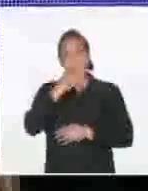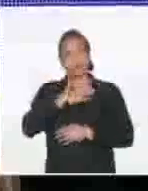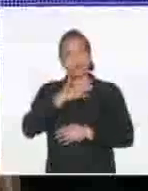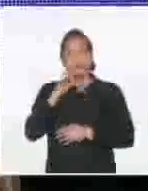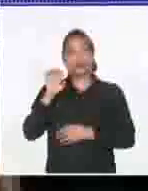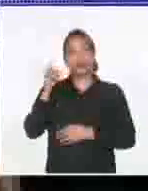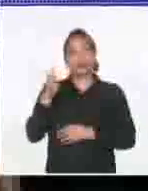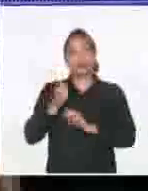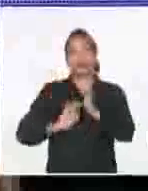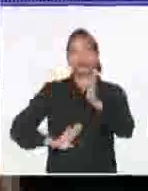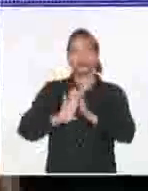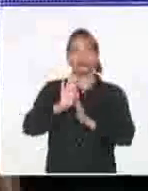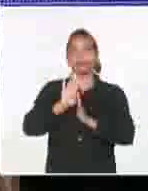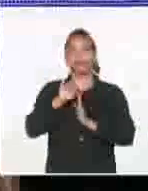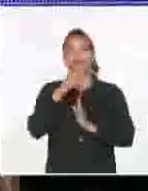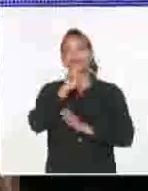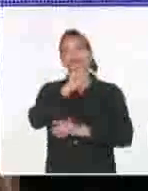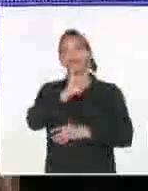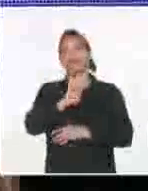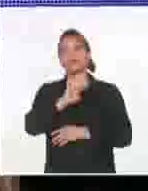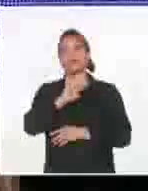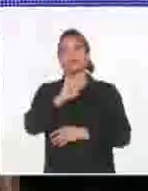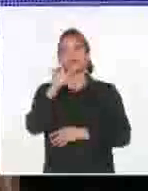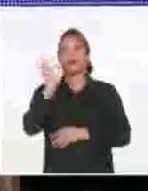menos de un 9%.